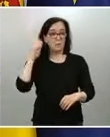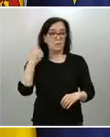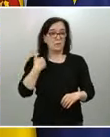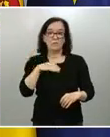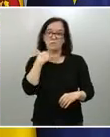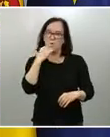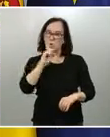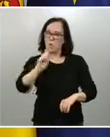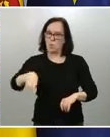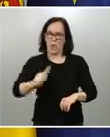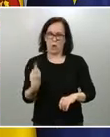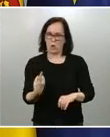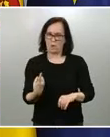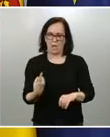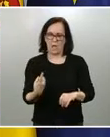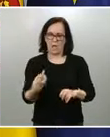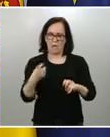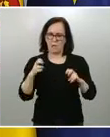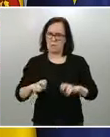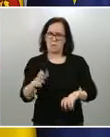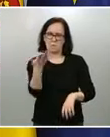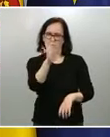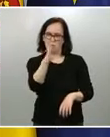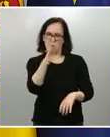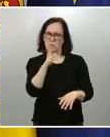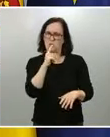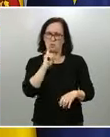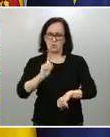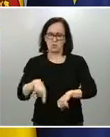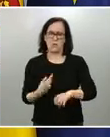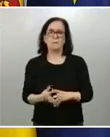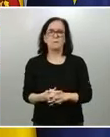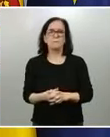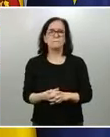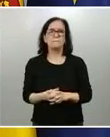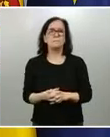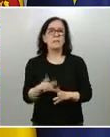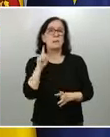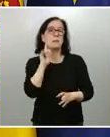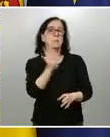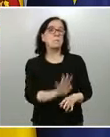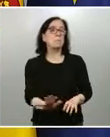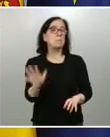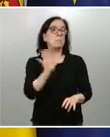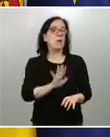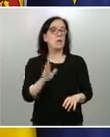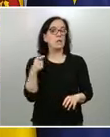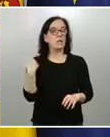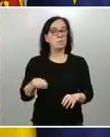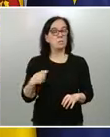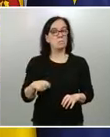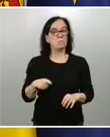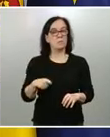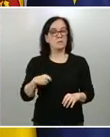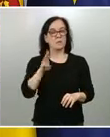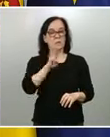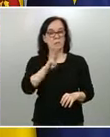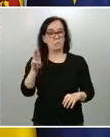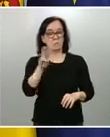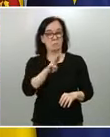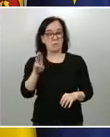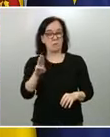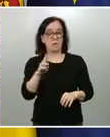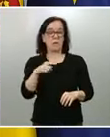en torno a una hora parece ser que el presidente del partido popular le ha dicho al presidente del gobierno